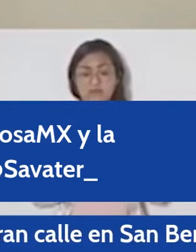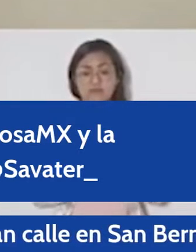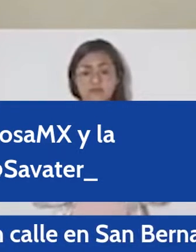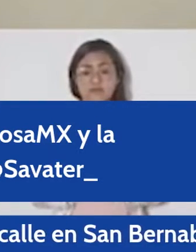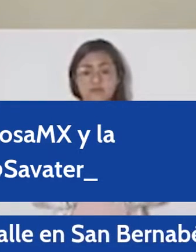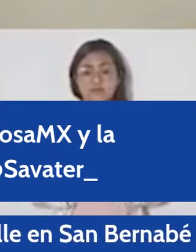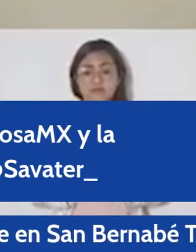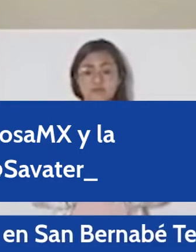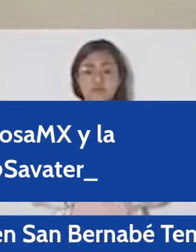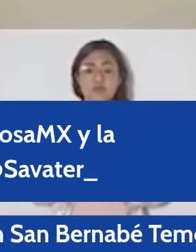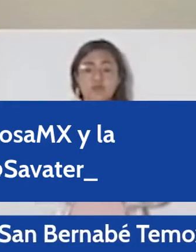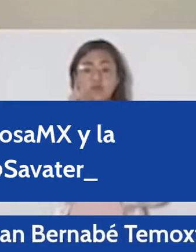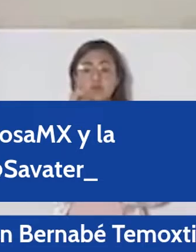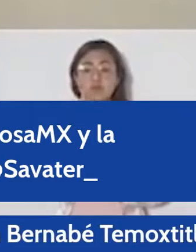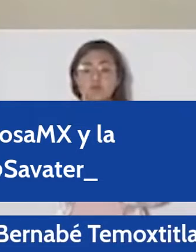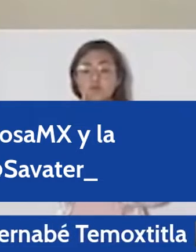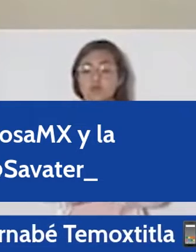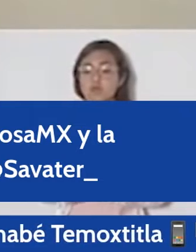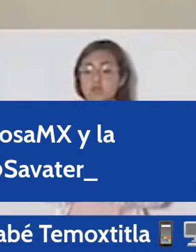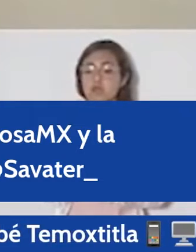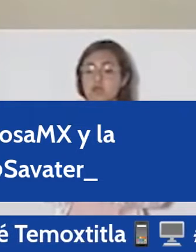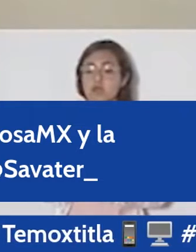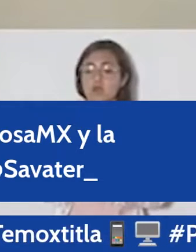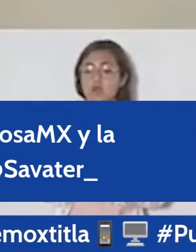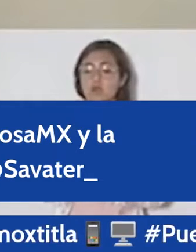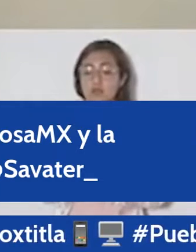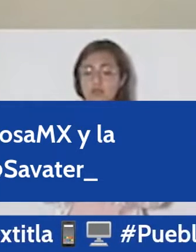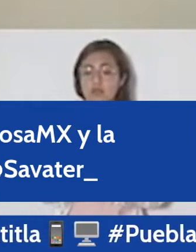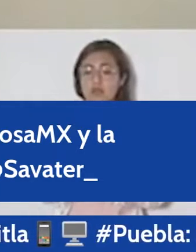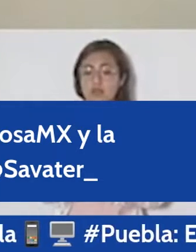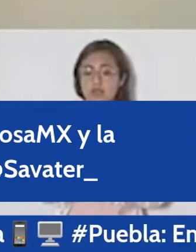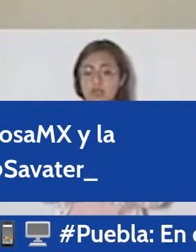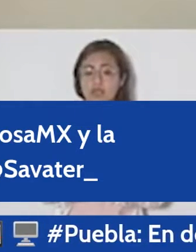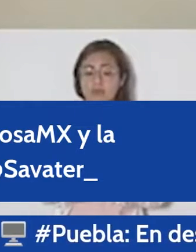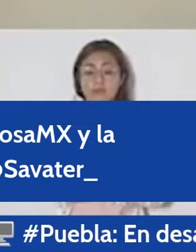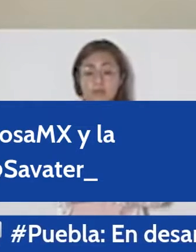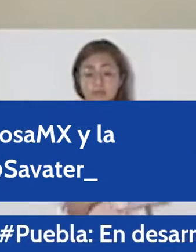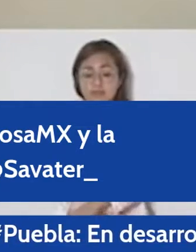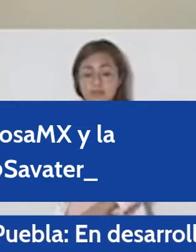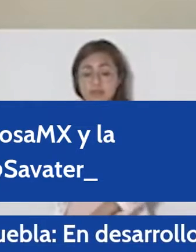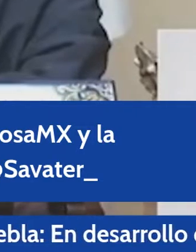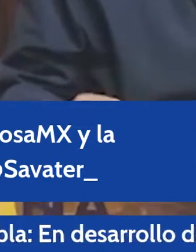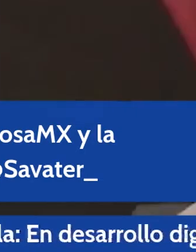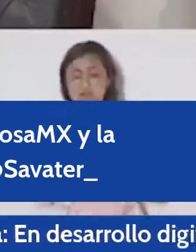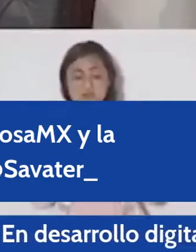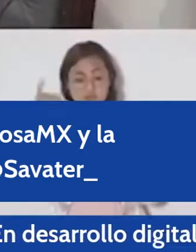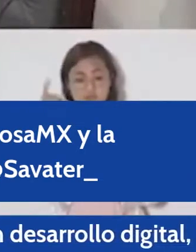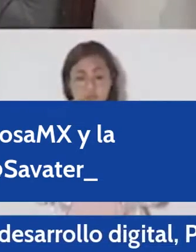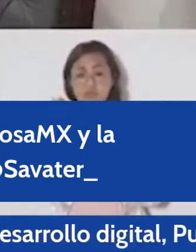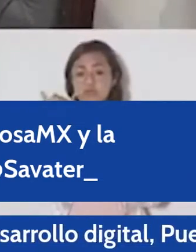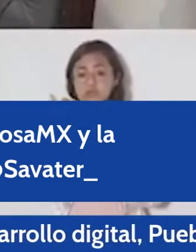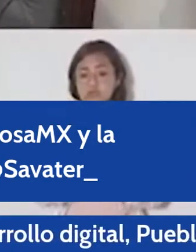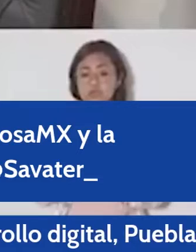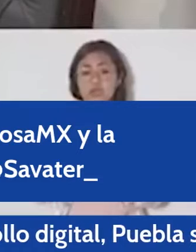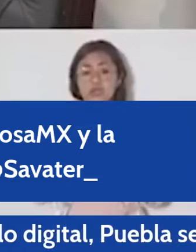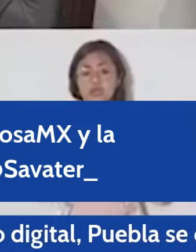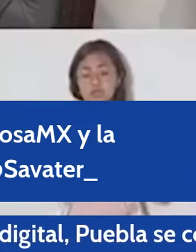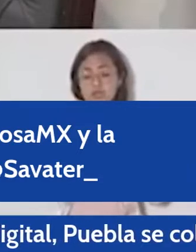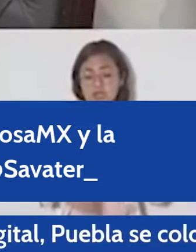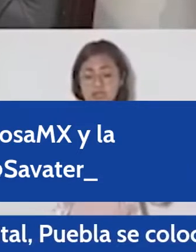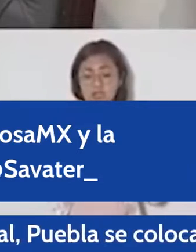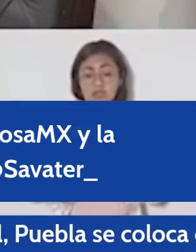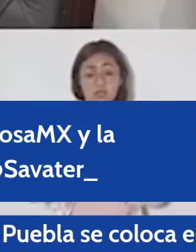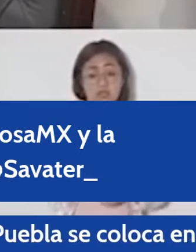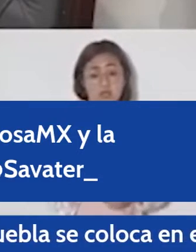Claudia shein mañana a las 6 de la tarde en el Barroco y en la iniciativa